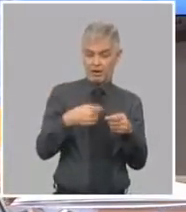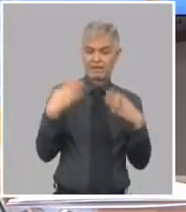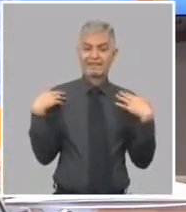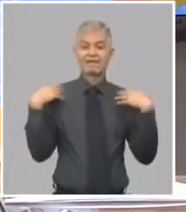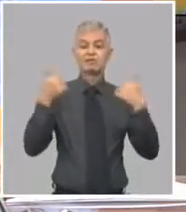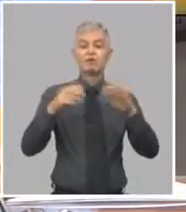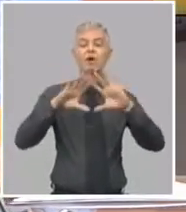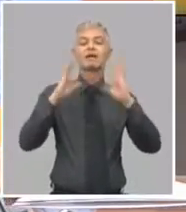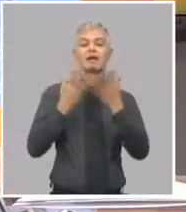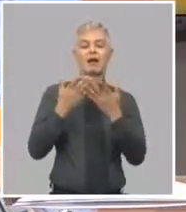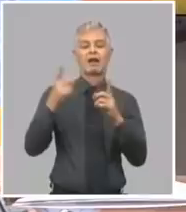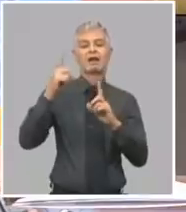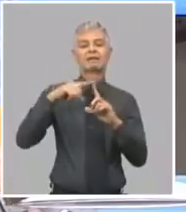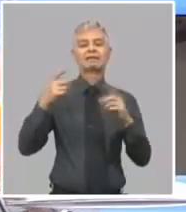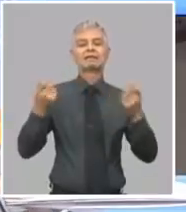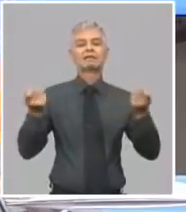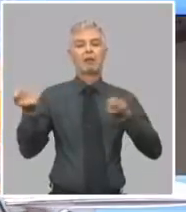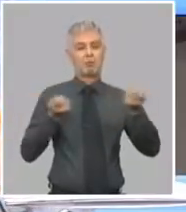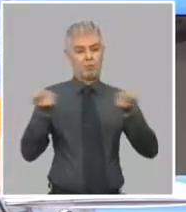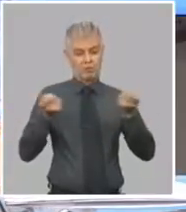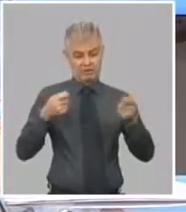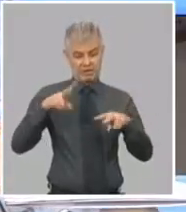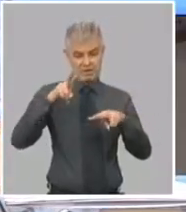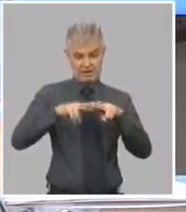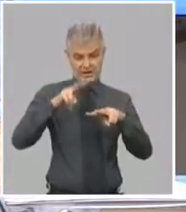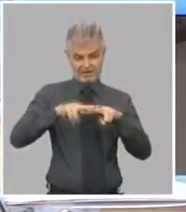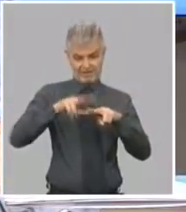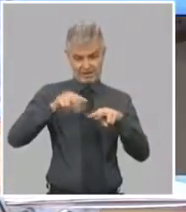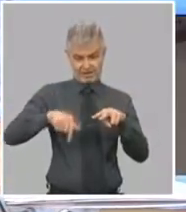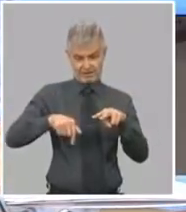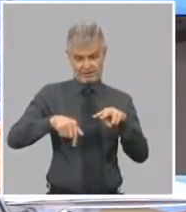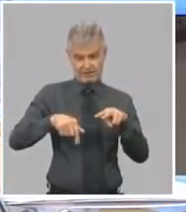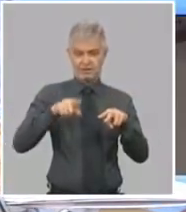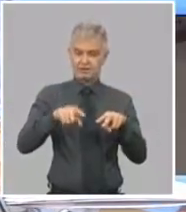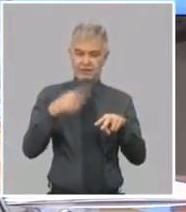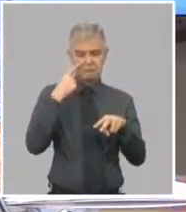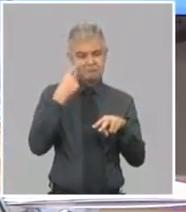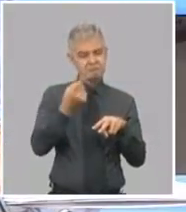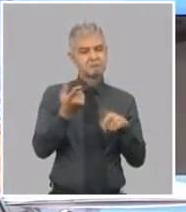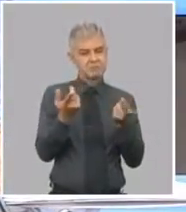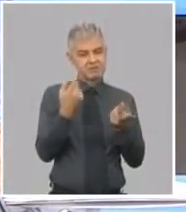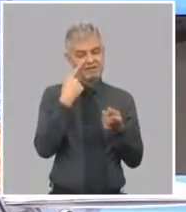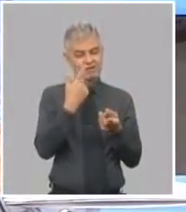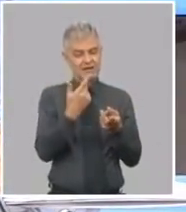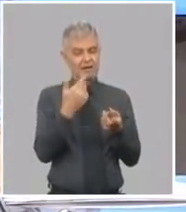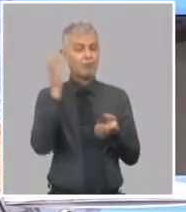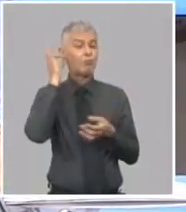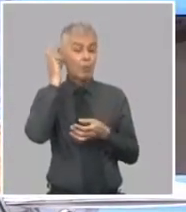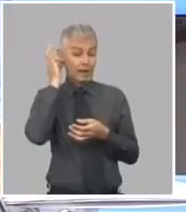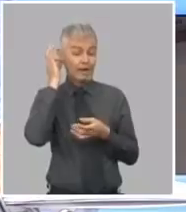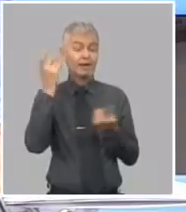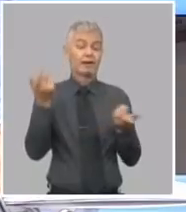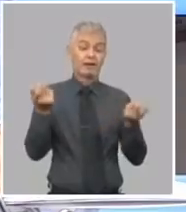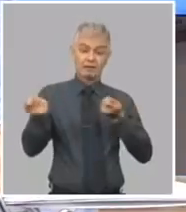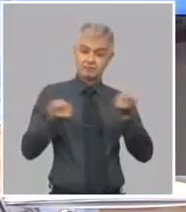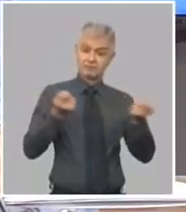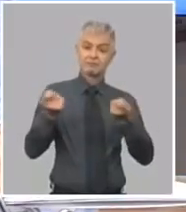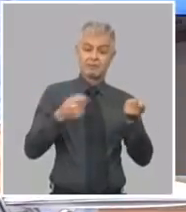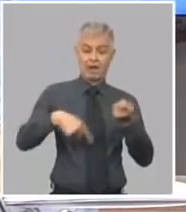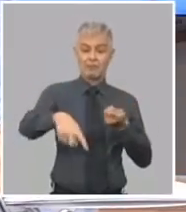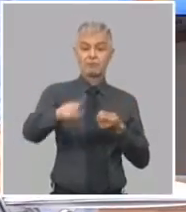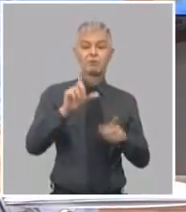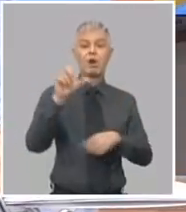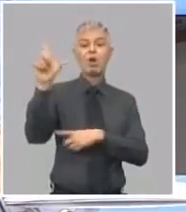General de Transporte de la capital y que, bueno, estará representada por nuestras mujeres transportistas y que próximamente, el